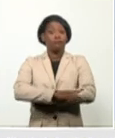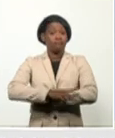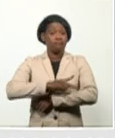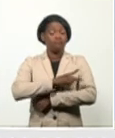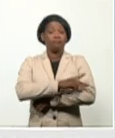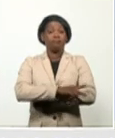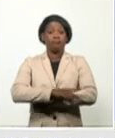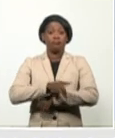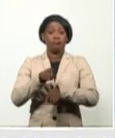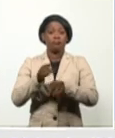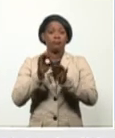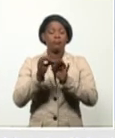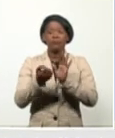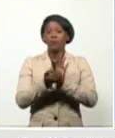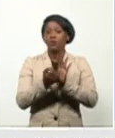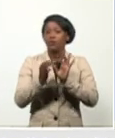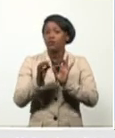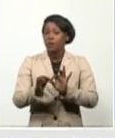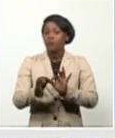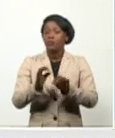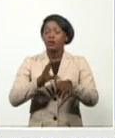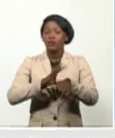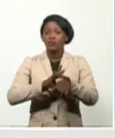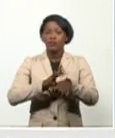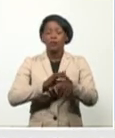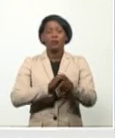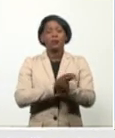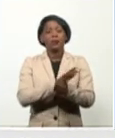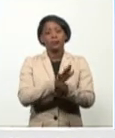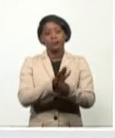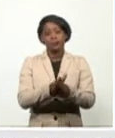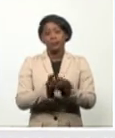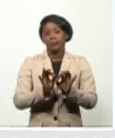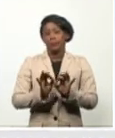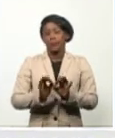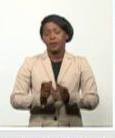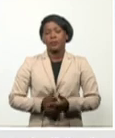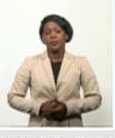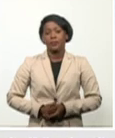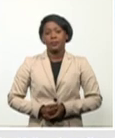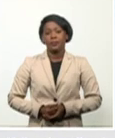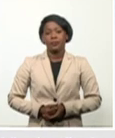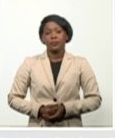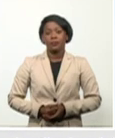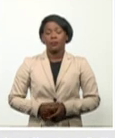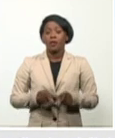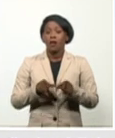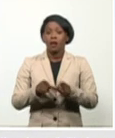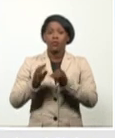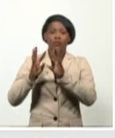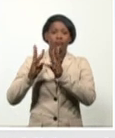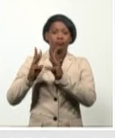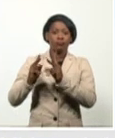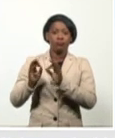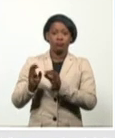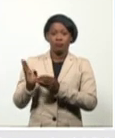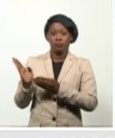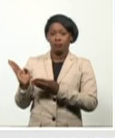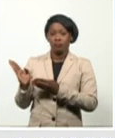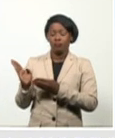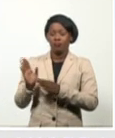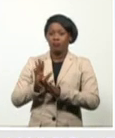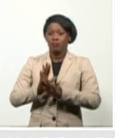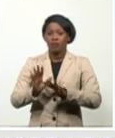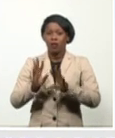con casos confirmados de COVID-19. Esto hace que se acumulen un total